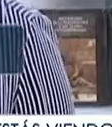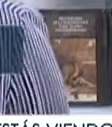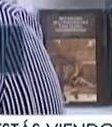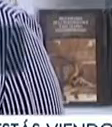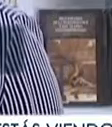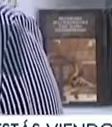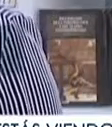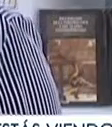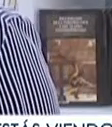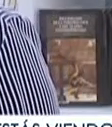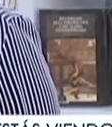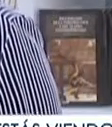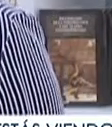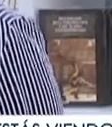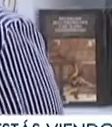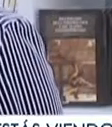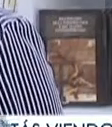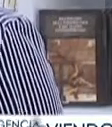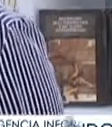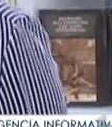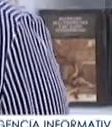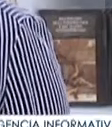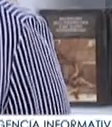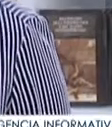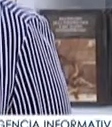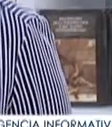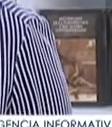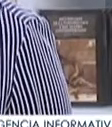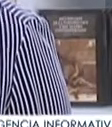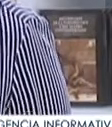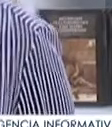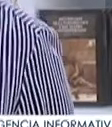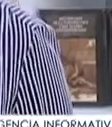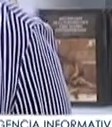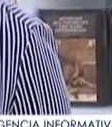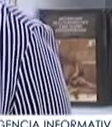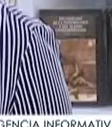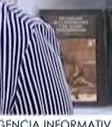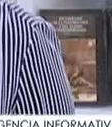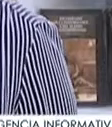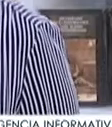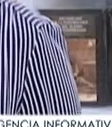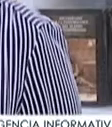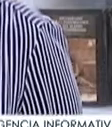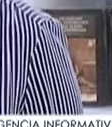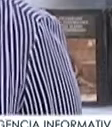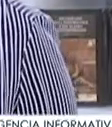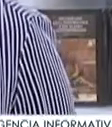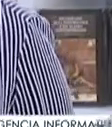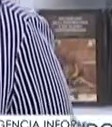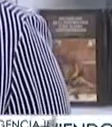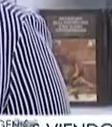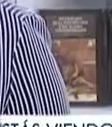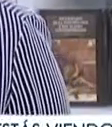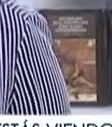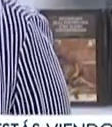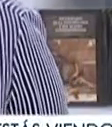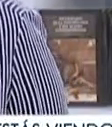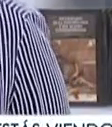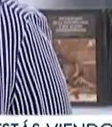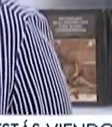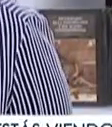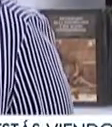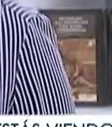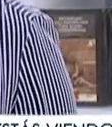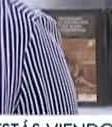una perspectiva muchísimo más amplia de lo que es nuestro estado. Es por eso que cuando trabajamos en el programa de participación no pensamos solamente en el